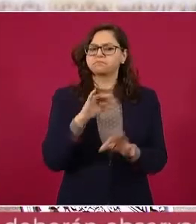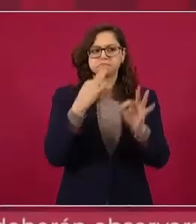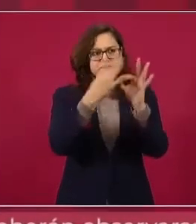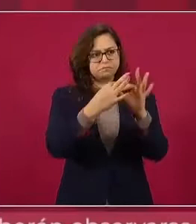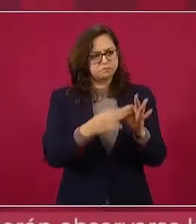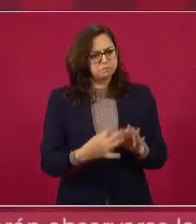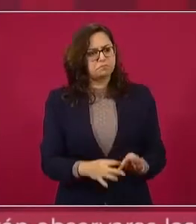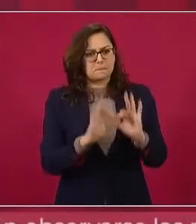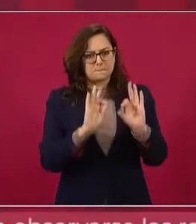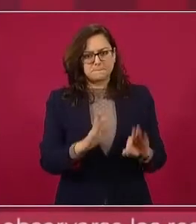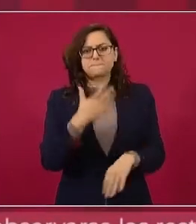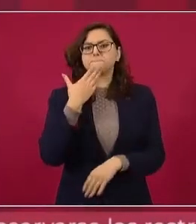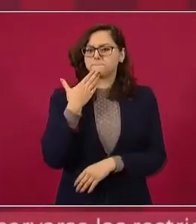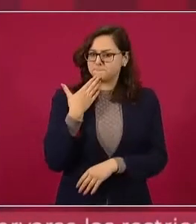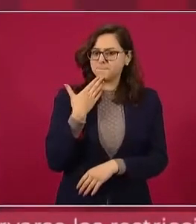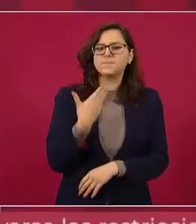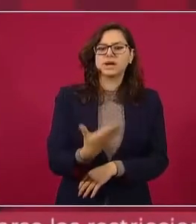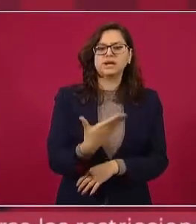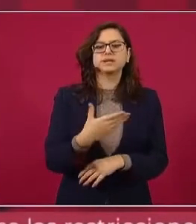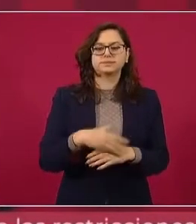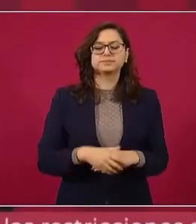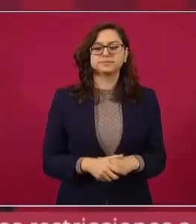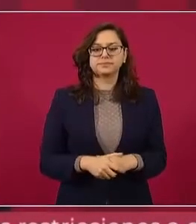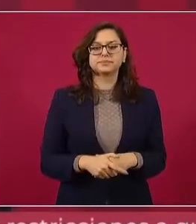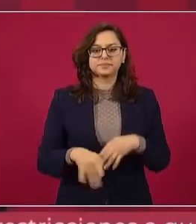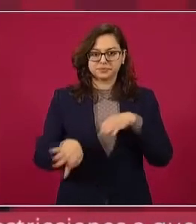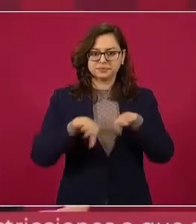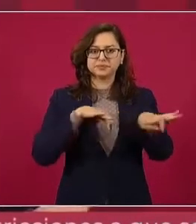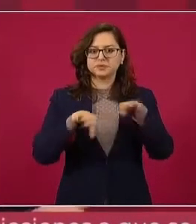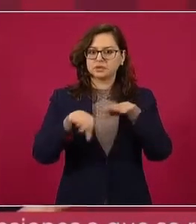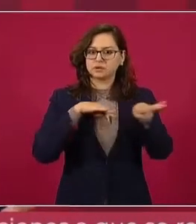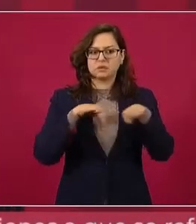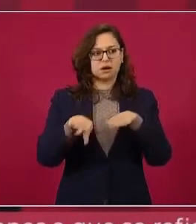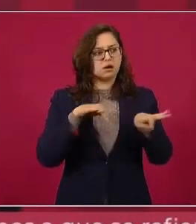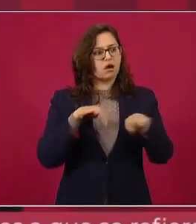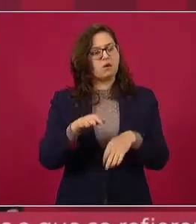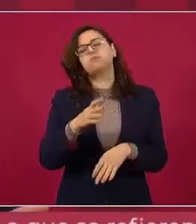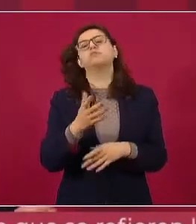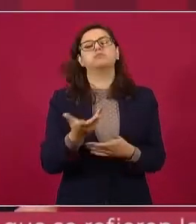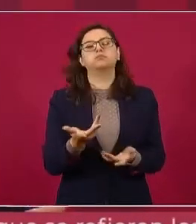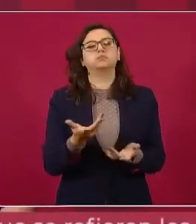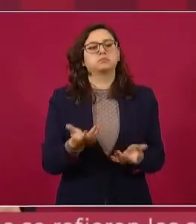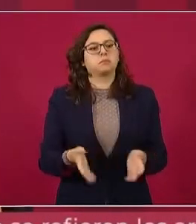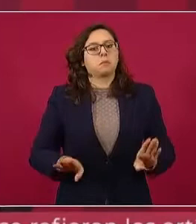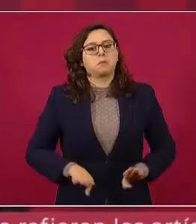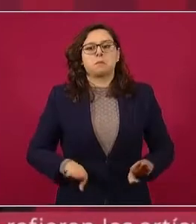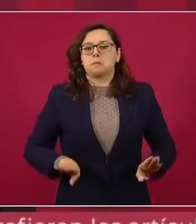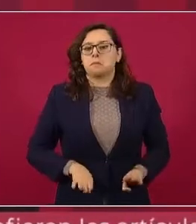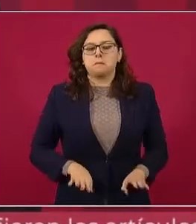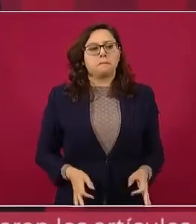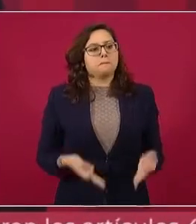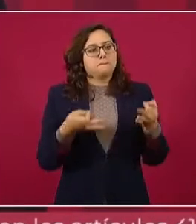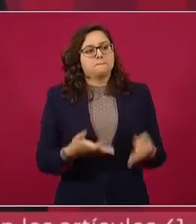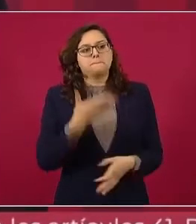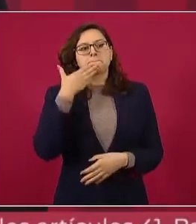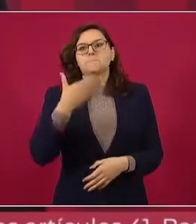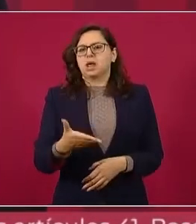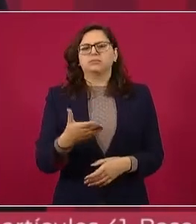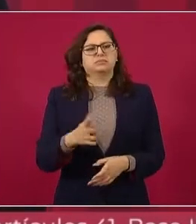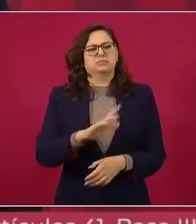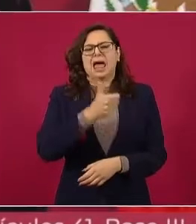que están trabajando como siempre, de manera ejemplar. Por eso a mí me